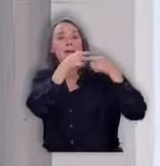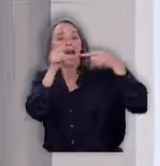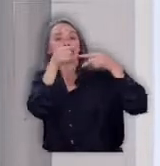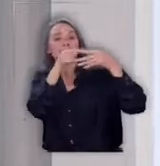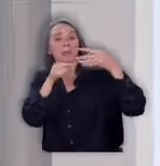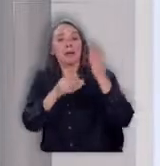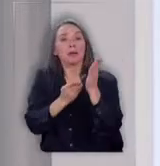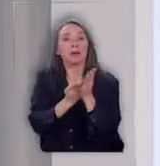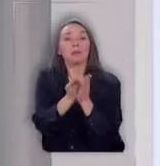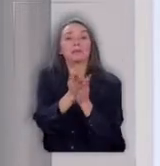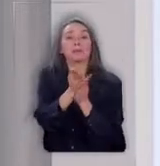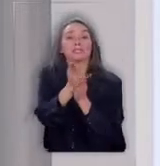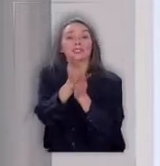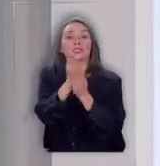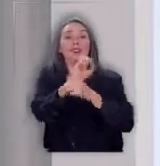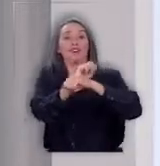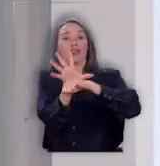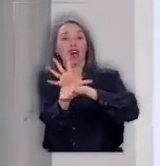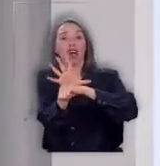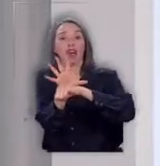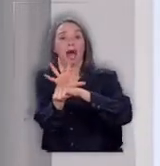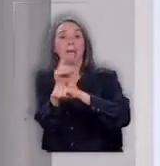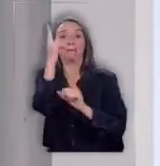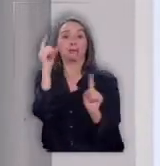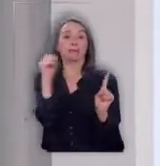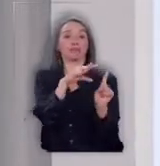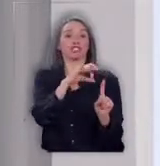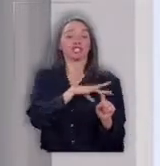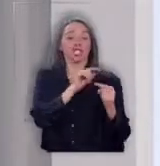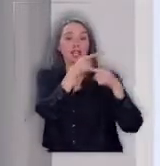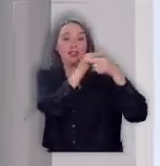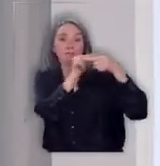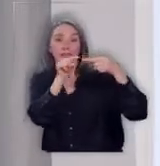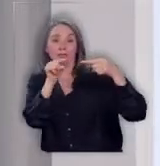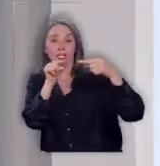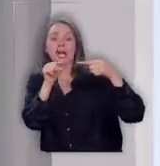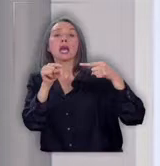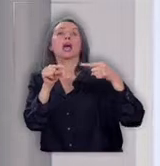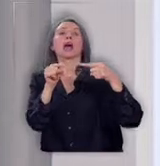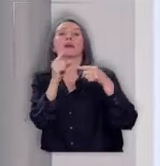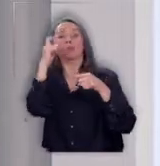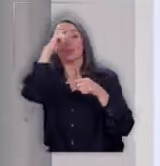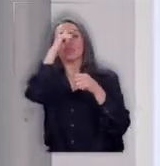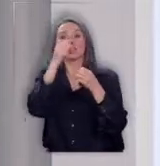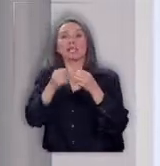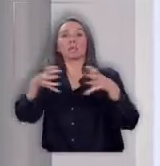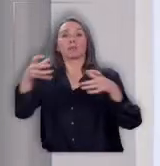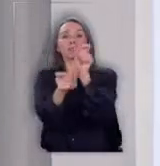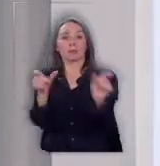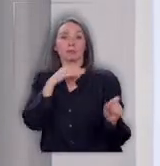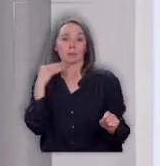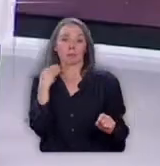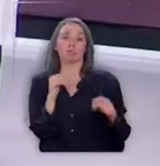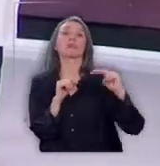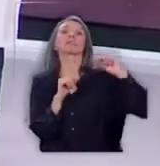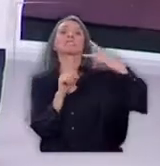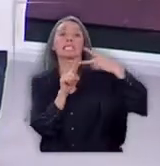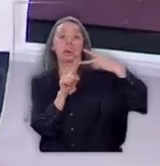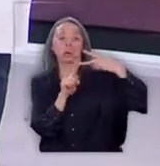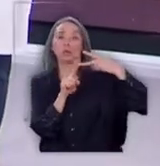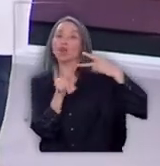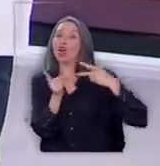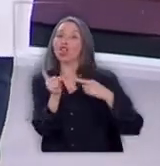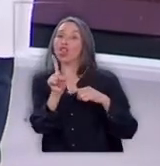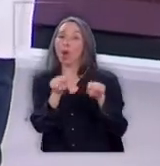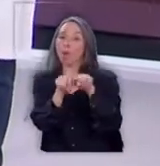semanas de de la epidemia en Chile hubiera un importante número de fallecidos segundo elemento no